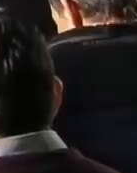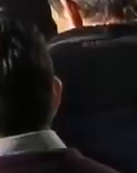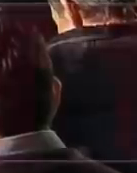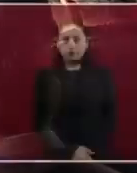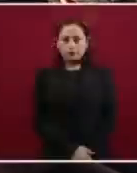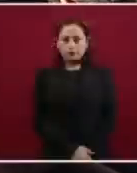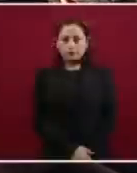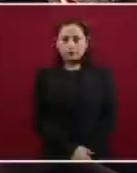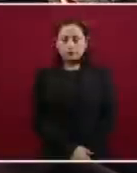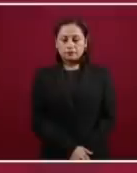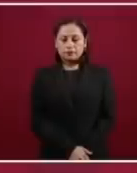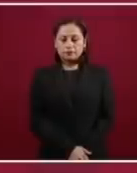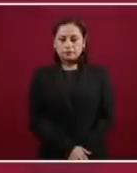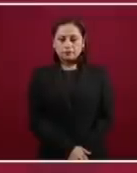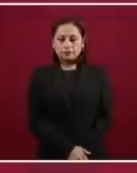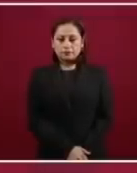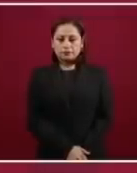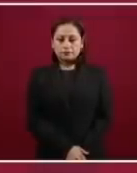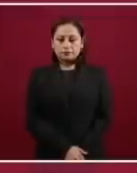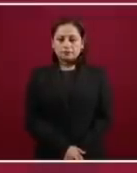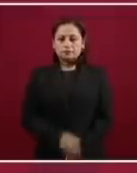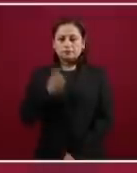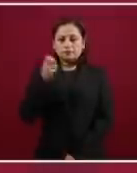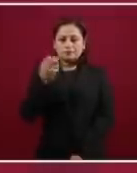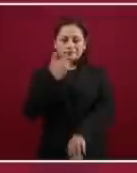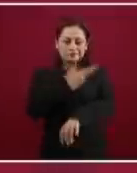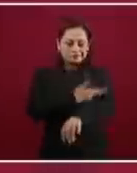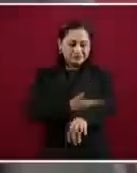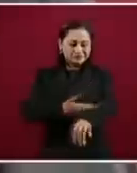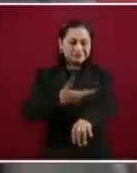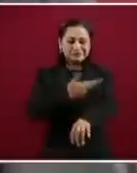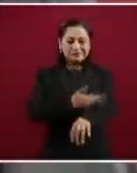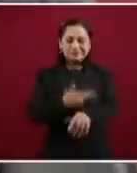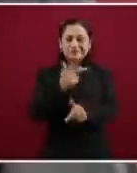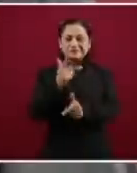ha significado incremento de presupuesto